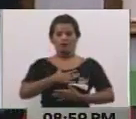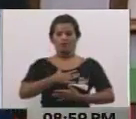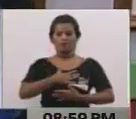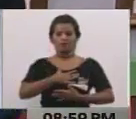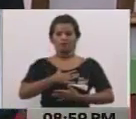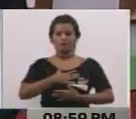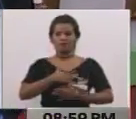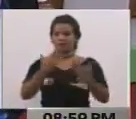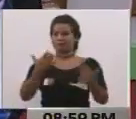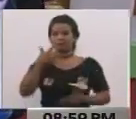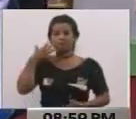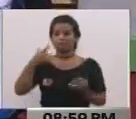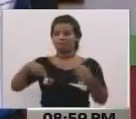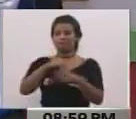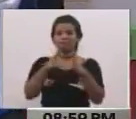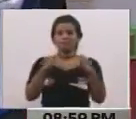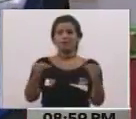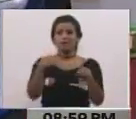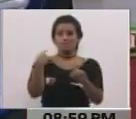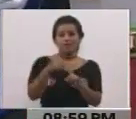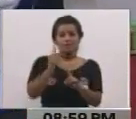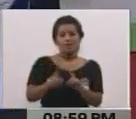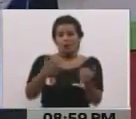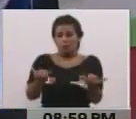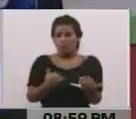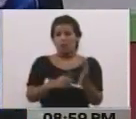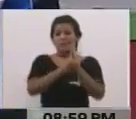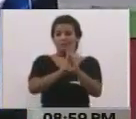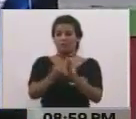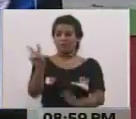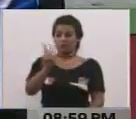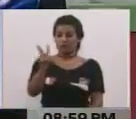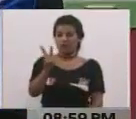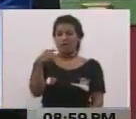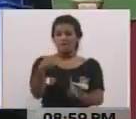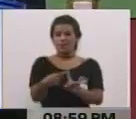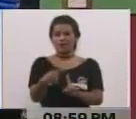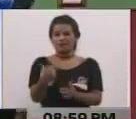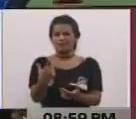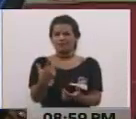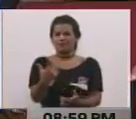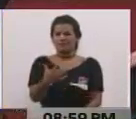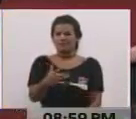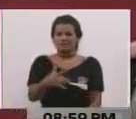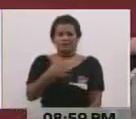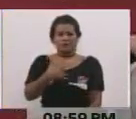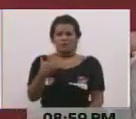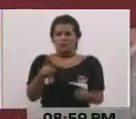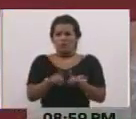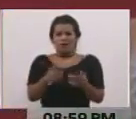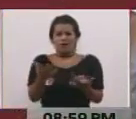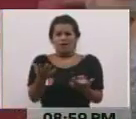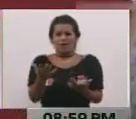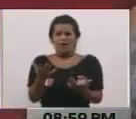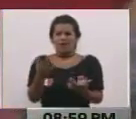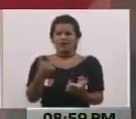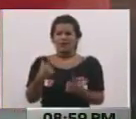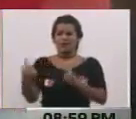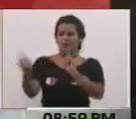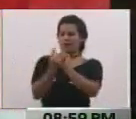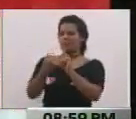todo esto, de representar a Venezuela, de cada lugar que llegue yo decir, yo soy